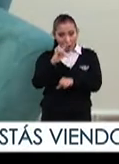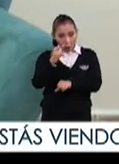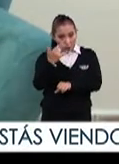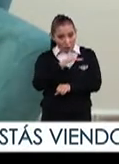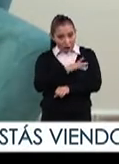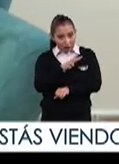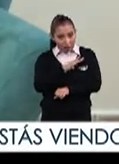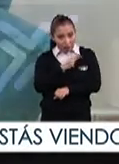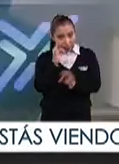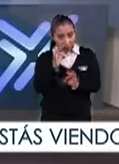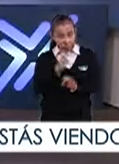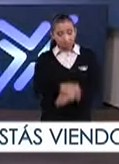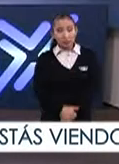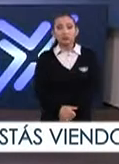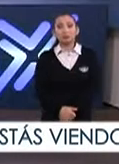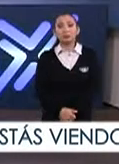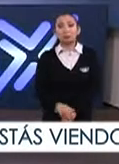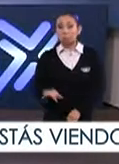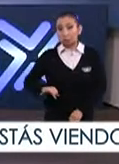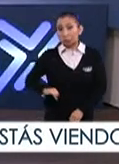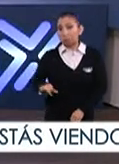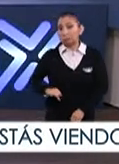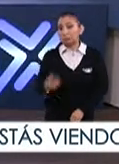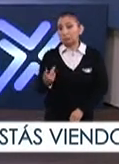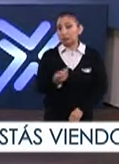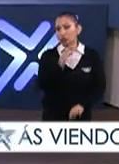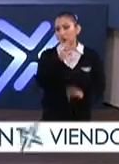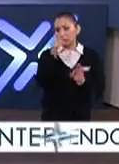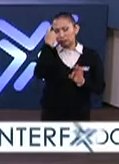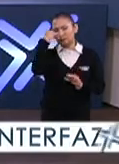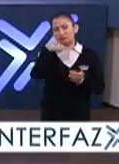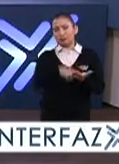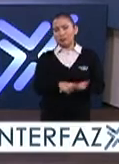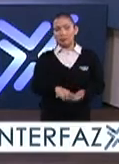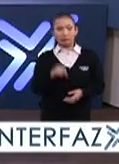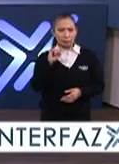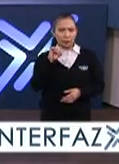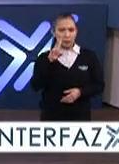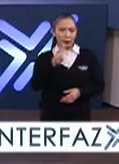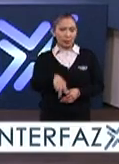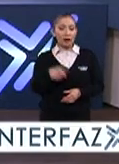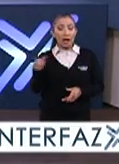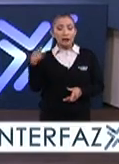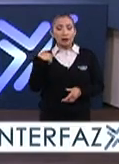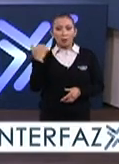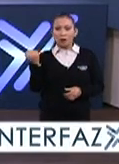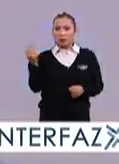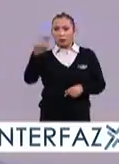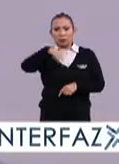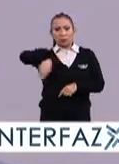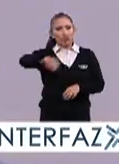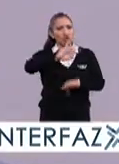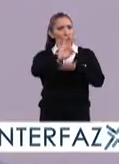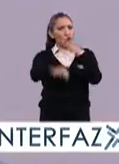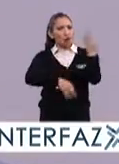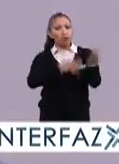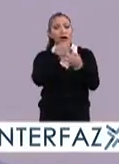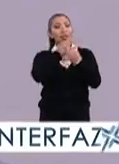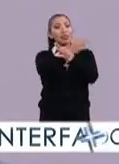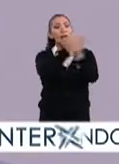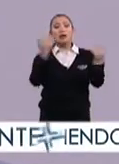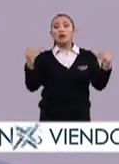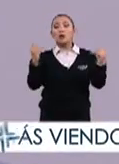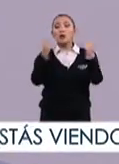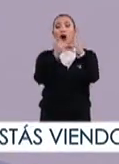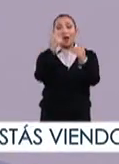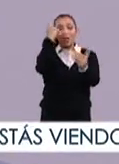julio? Interesante pregunta que todos nos hacemos. La verdad es que sí, pero bueno, fue una demanda colectiva desde que se promulgó la